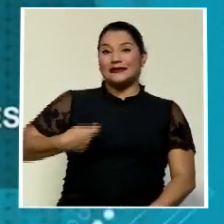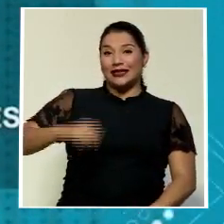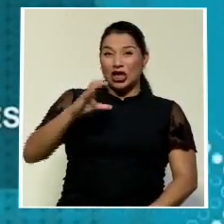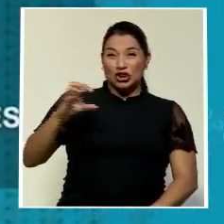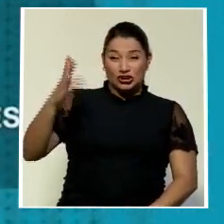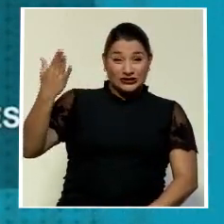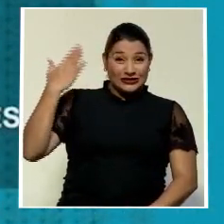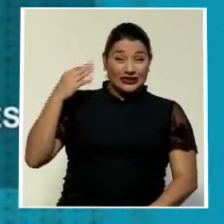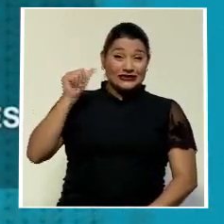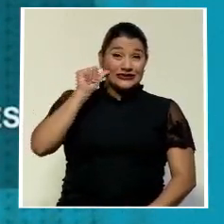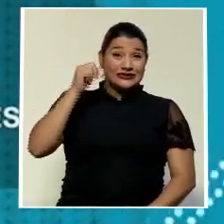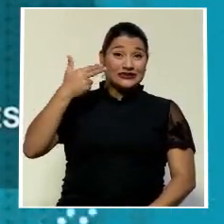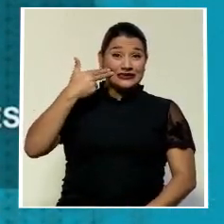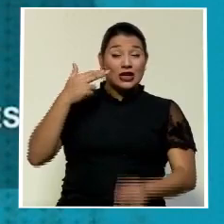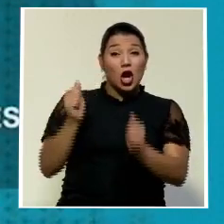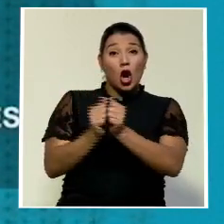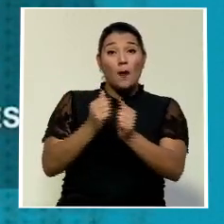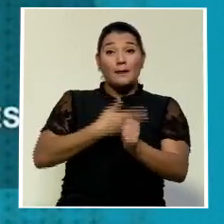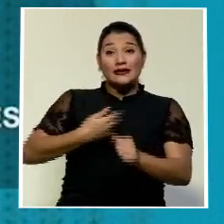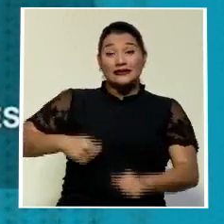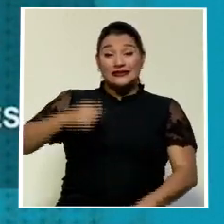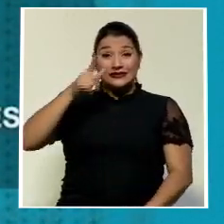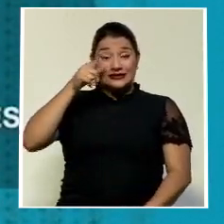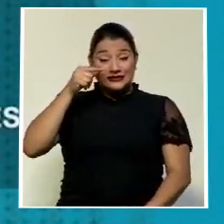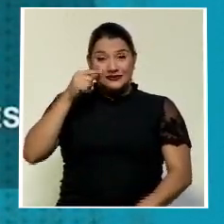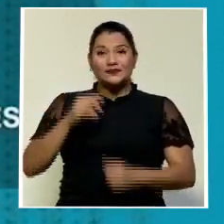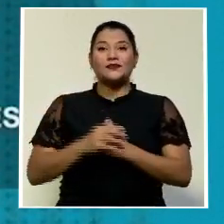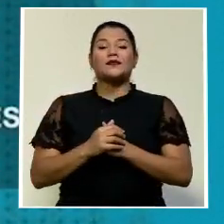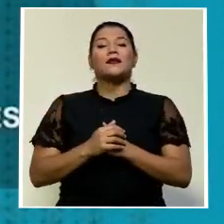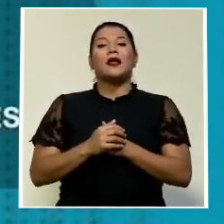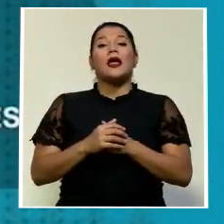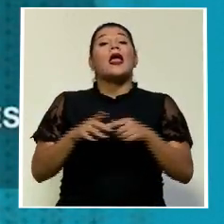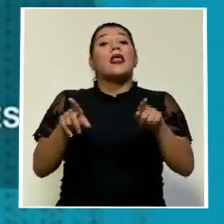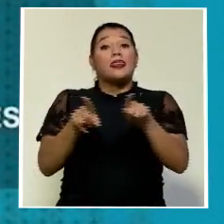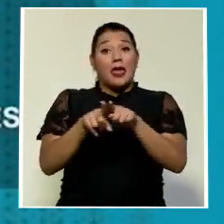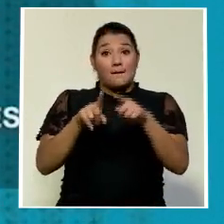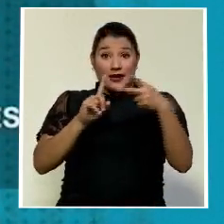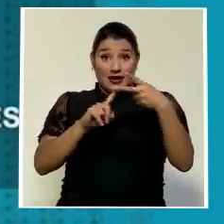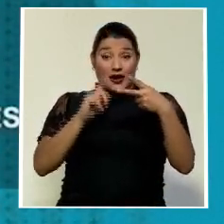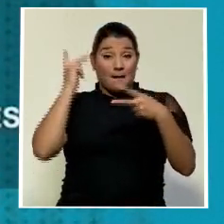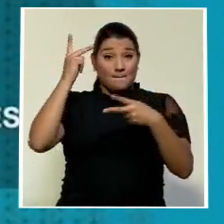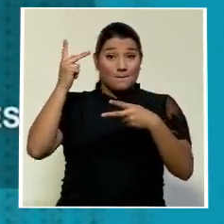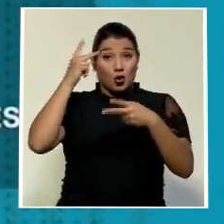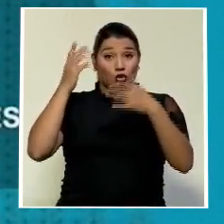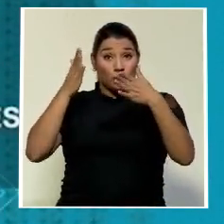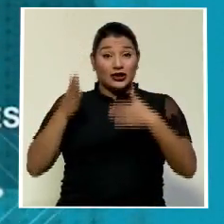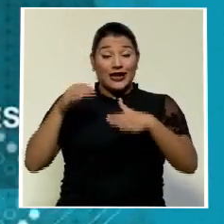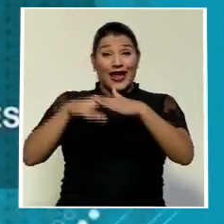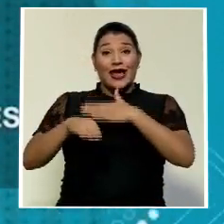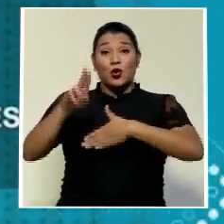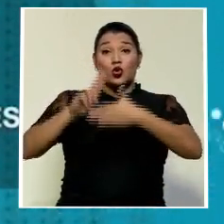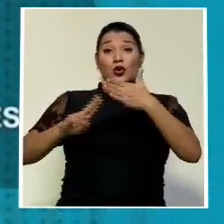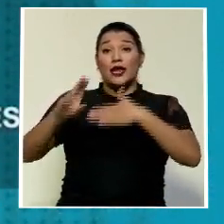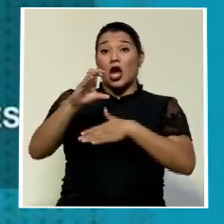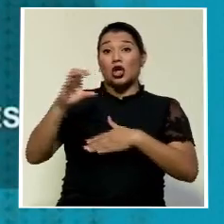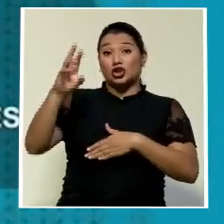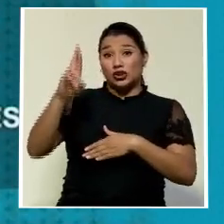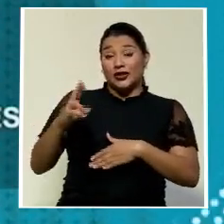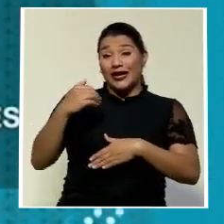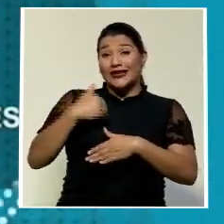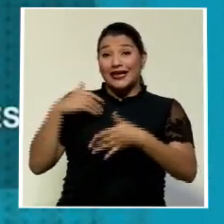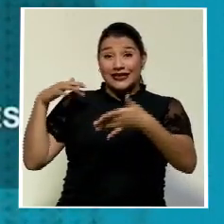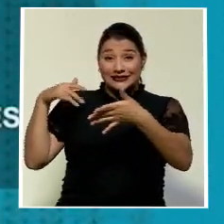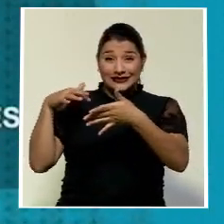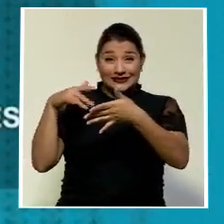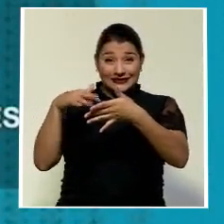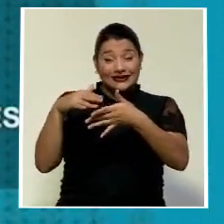el gobierno de Luis Guillermo Solís. La elegida por el liberacionista también es politóloga de la Universidad de Costa Rica y tiene estudios de